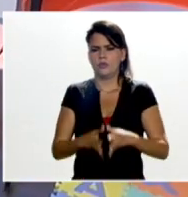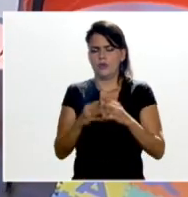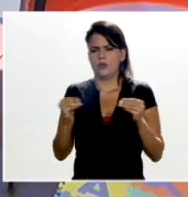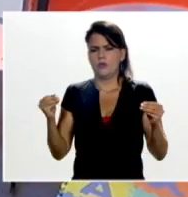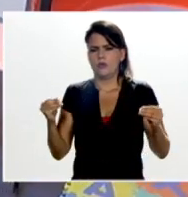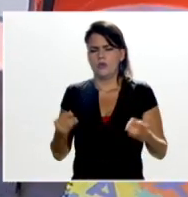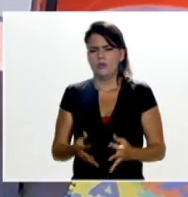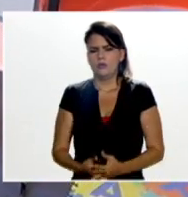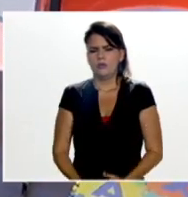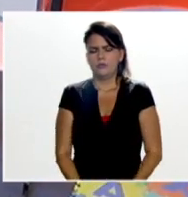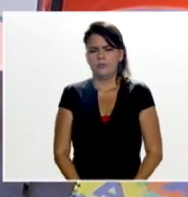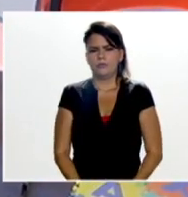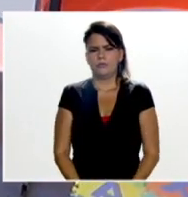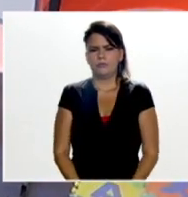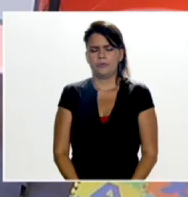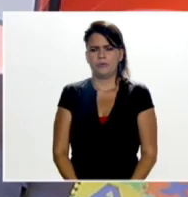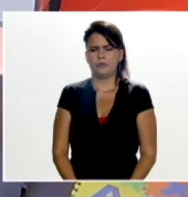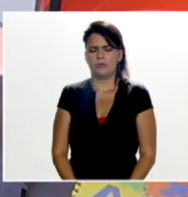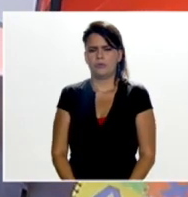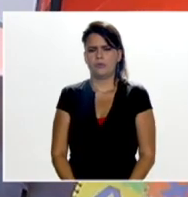complejos.